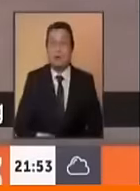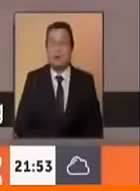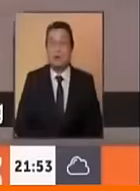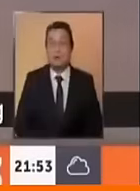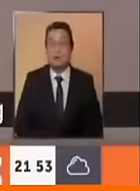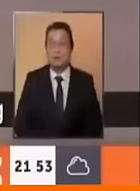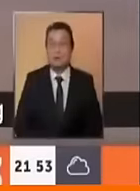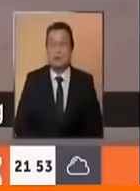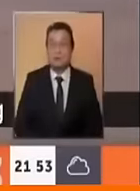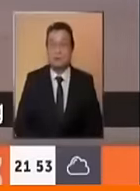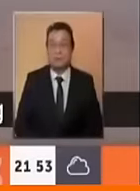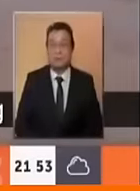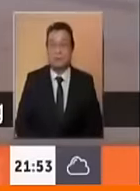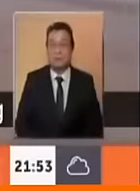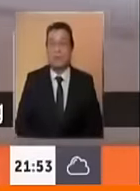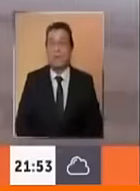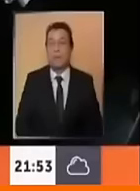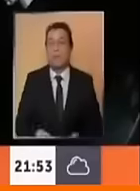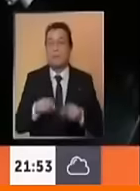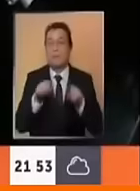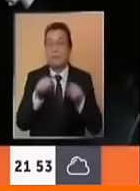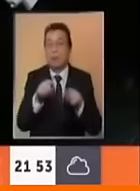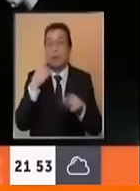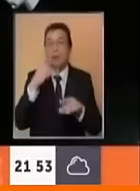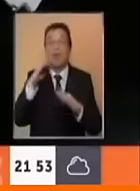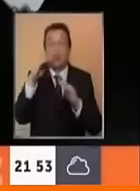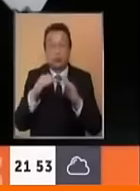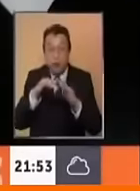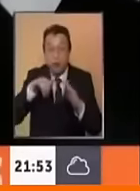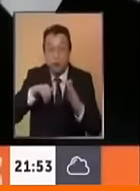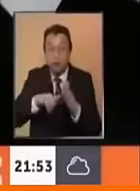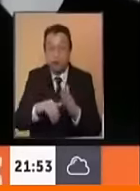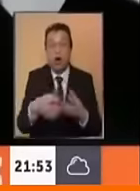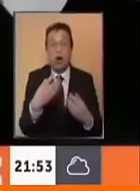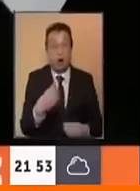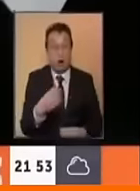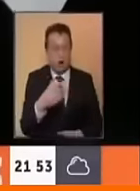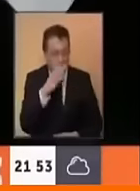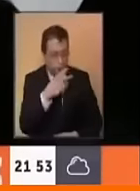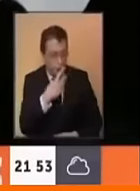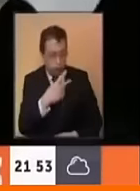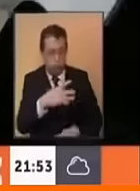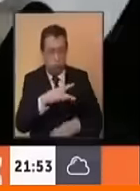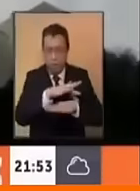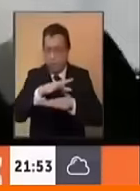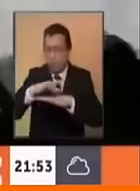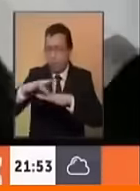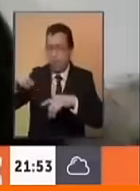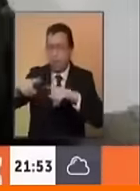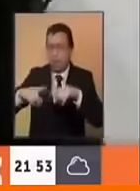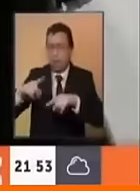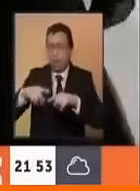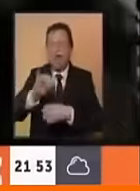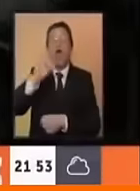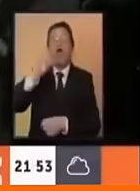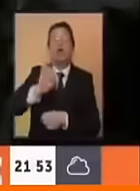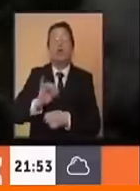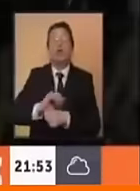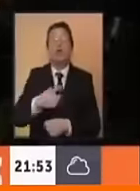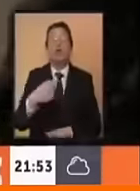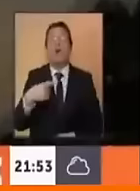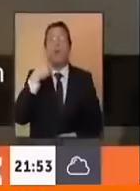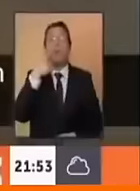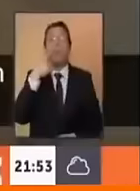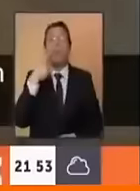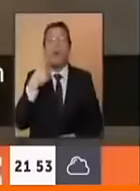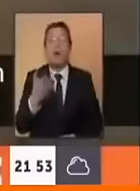de una CTA, por ejemplo, ahora. Era un privilegiado paseo aéreo por el desierto, hasta que el instructor decide probar los trajes